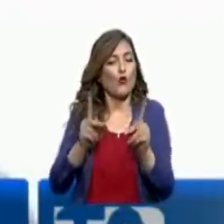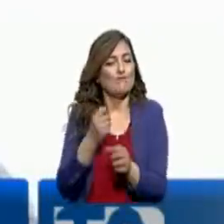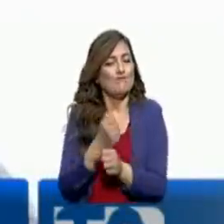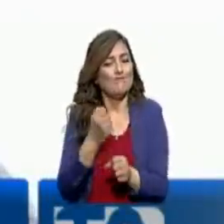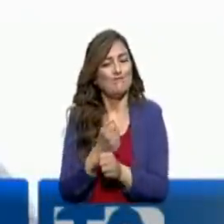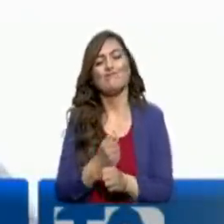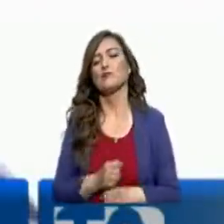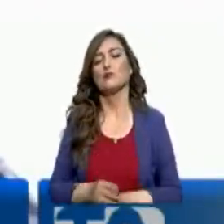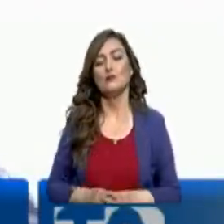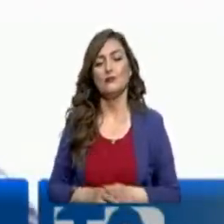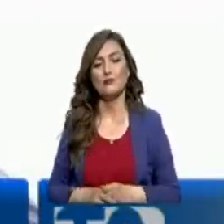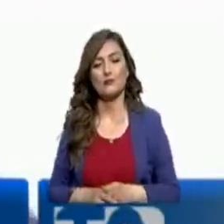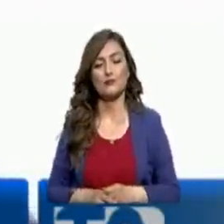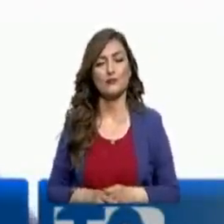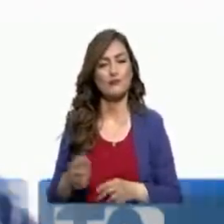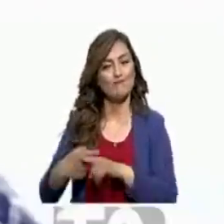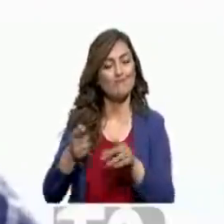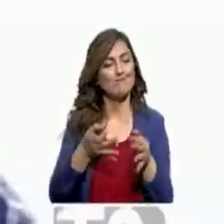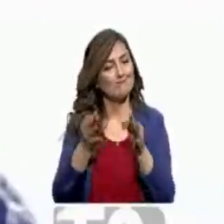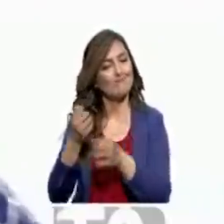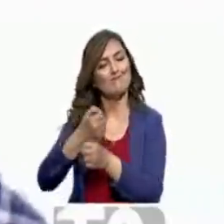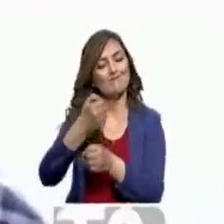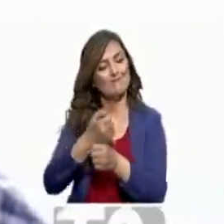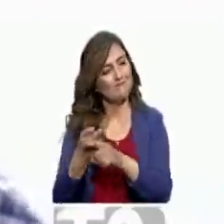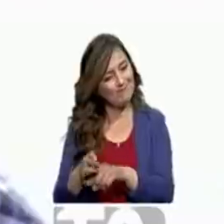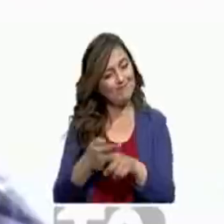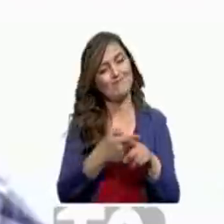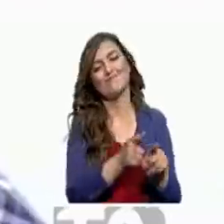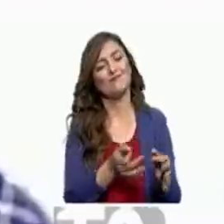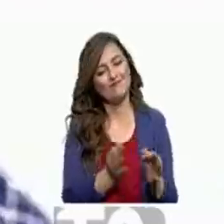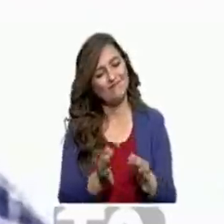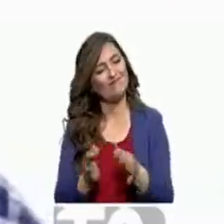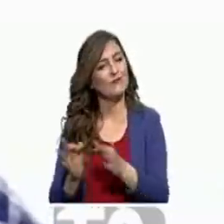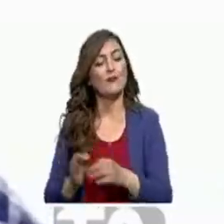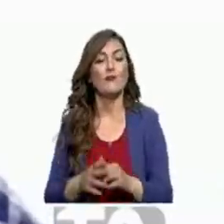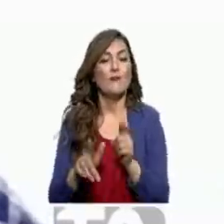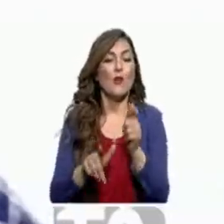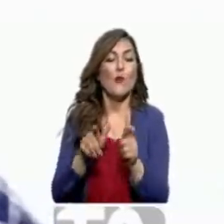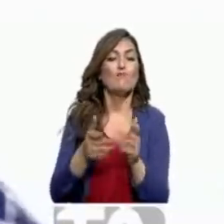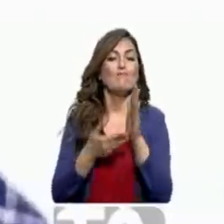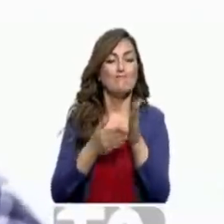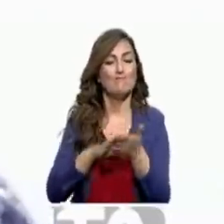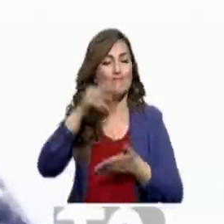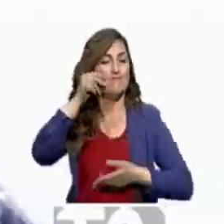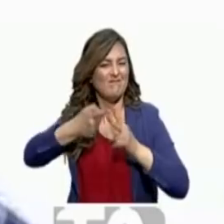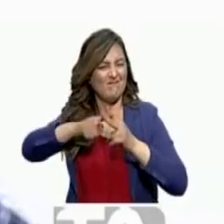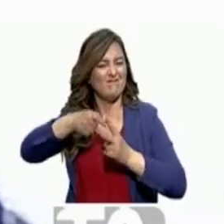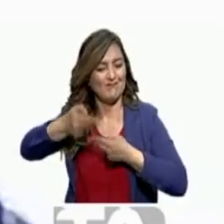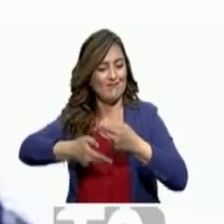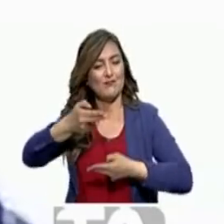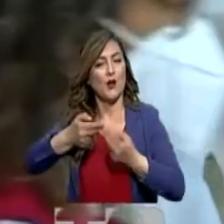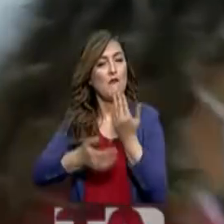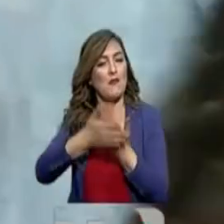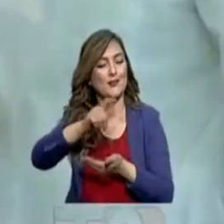laborales para diferentes formas de trabajos e inclusive para quien está emprendiendo poder contratar